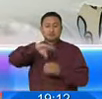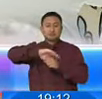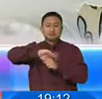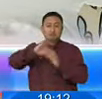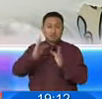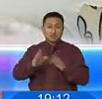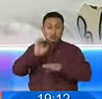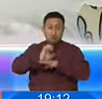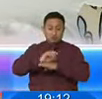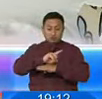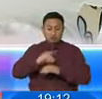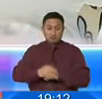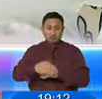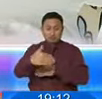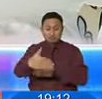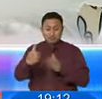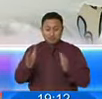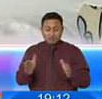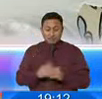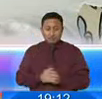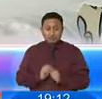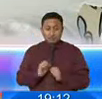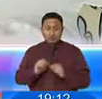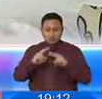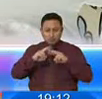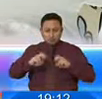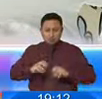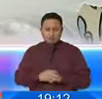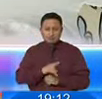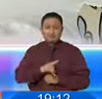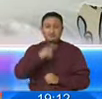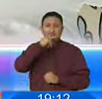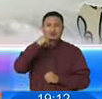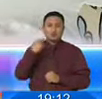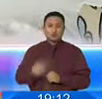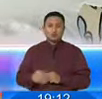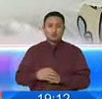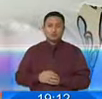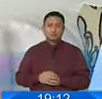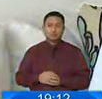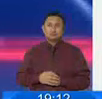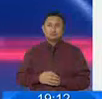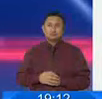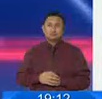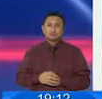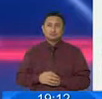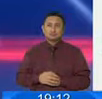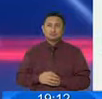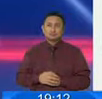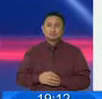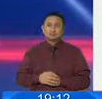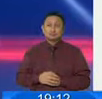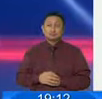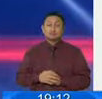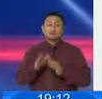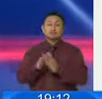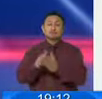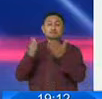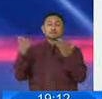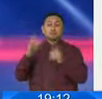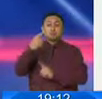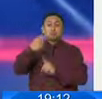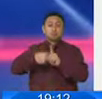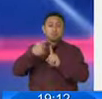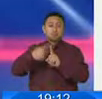Londres en un cuarto de guerra para el servicio del Kremlin, principalmente del gobierno de Vladimir Putin. El diario británico sostiene que mensualmente